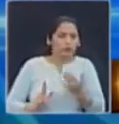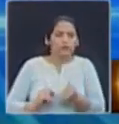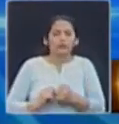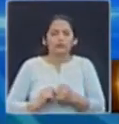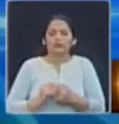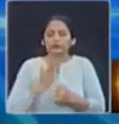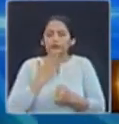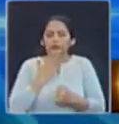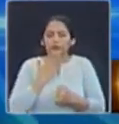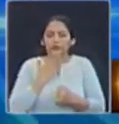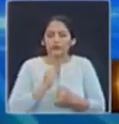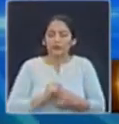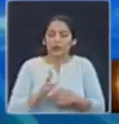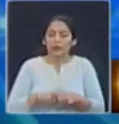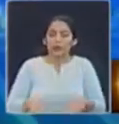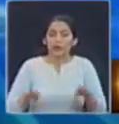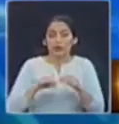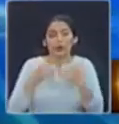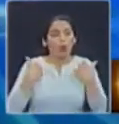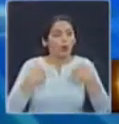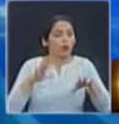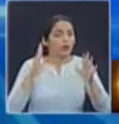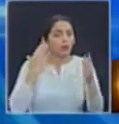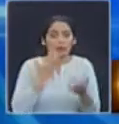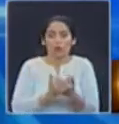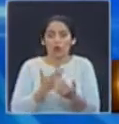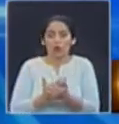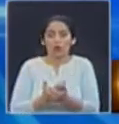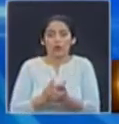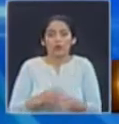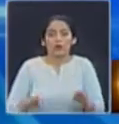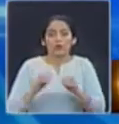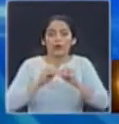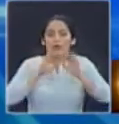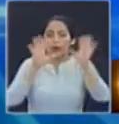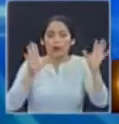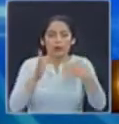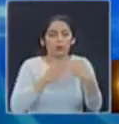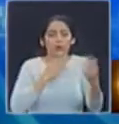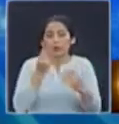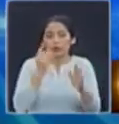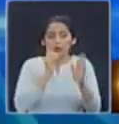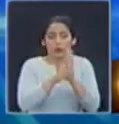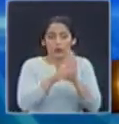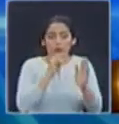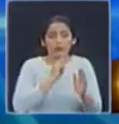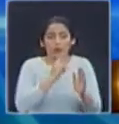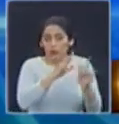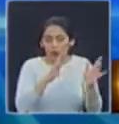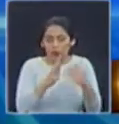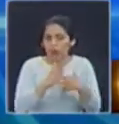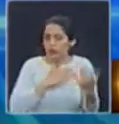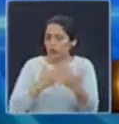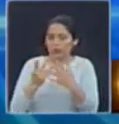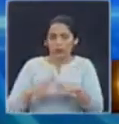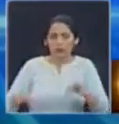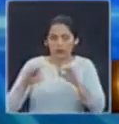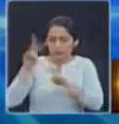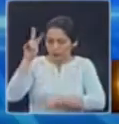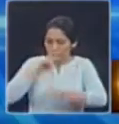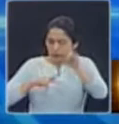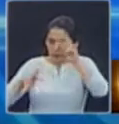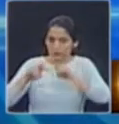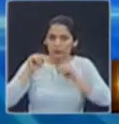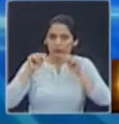adquisiciones que la haga sean con transparencia, aunque no tenga depósitos en los Estados Unidos. Entonces esto hace Por eso es que ellos llegan a